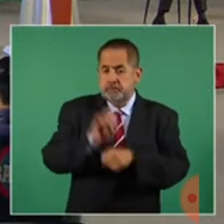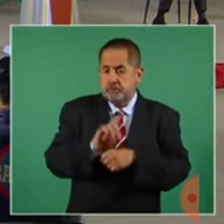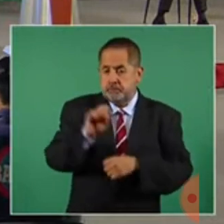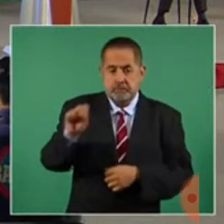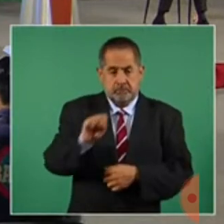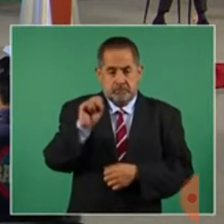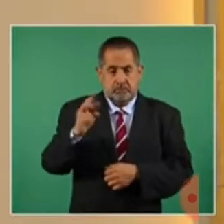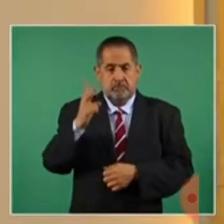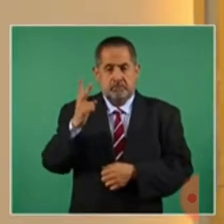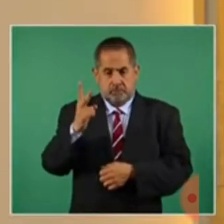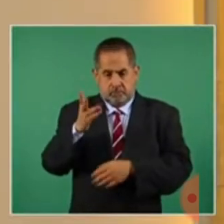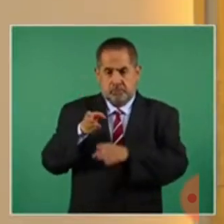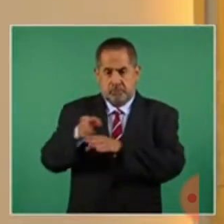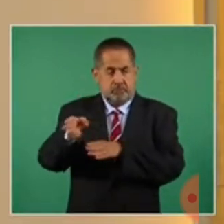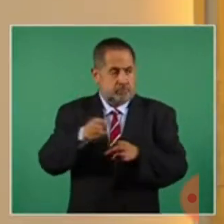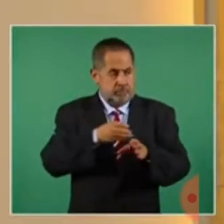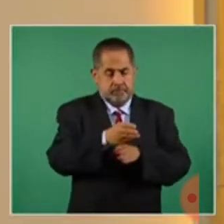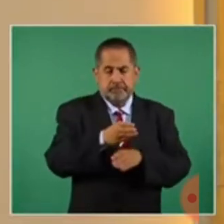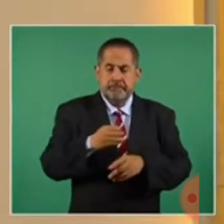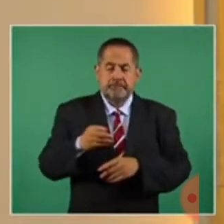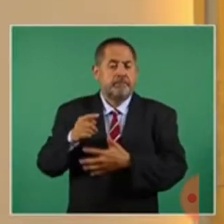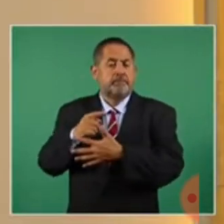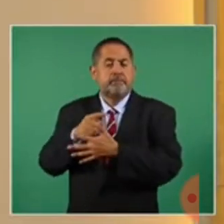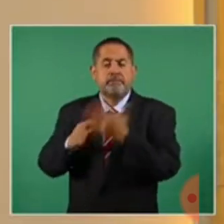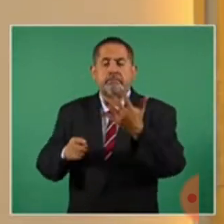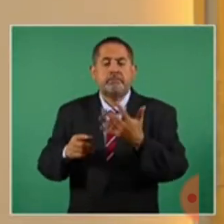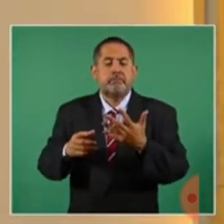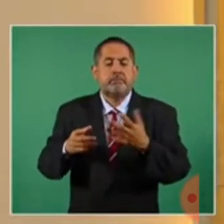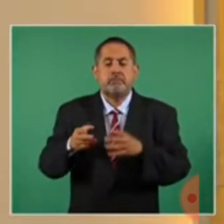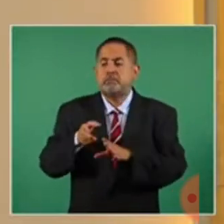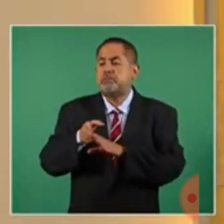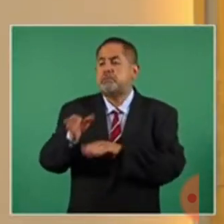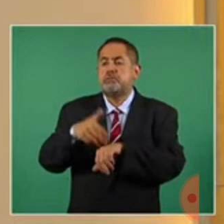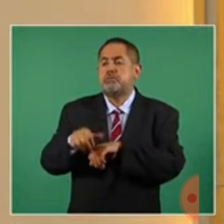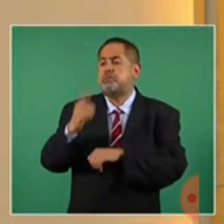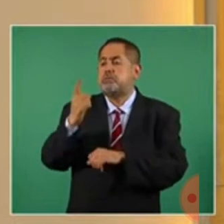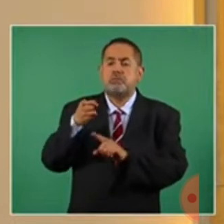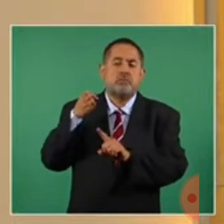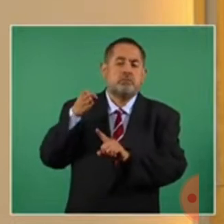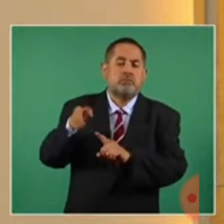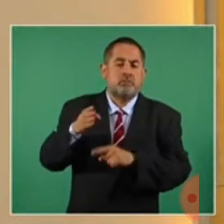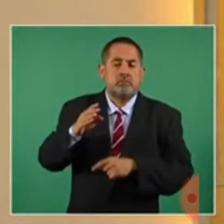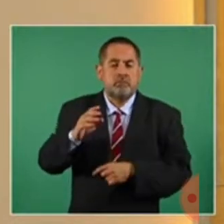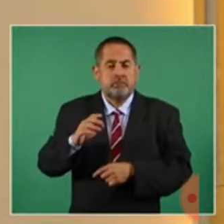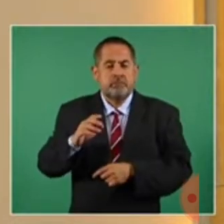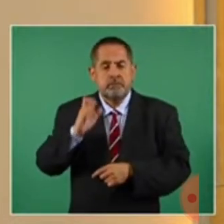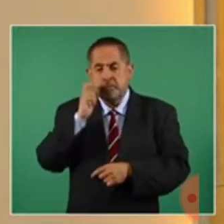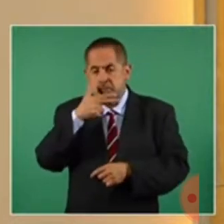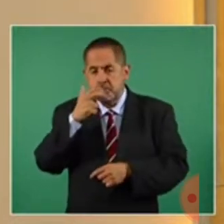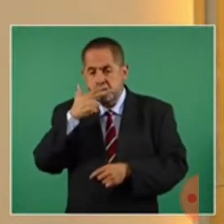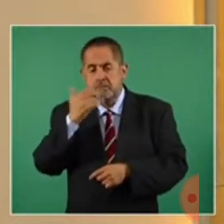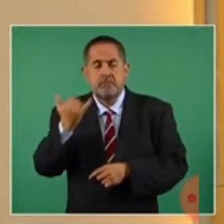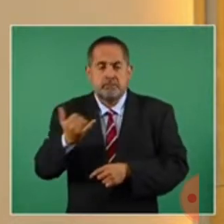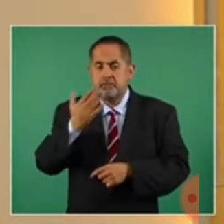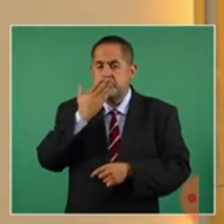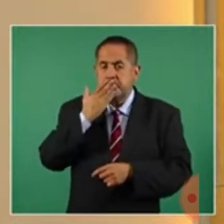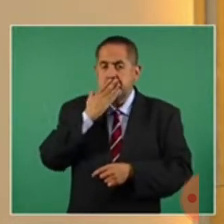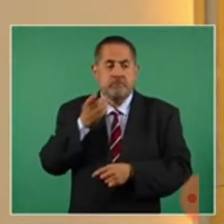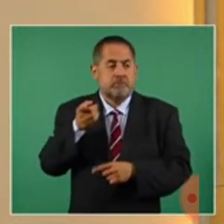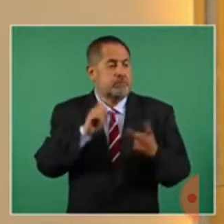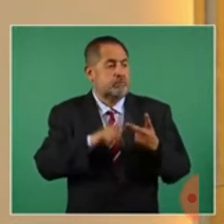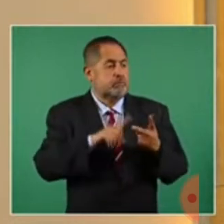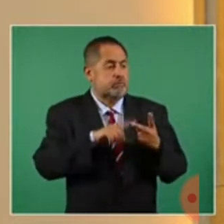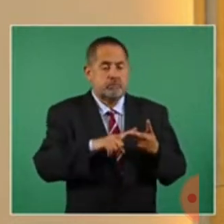rutas para cubrir 5 estados. La ruta número 1 Chihuahua y Sonora, la ruta número